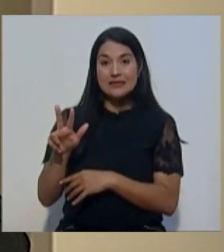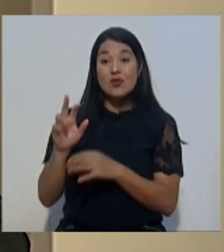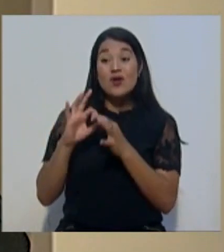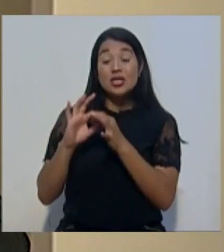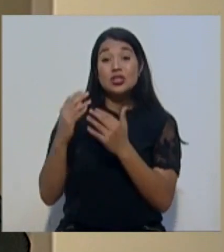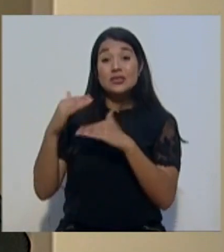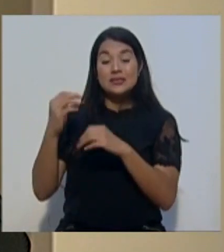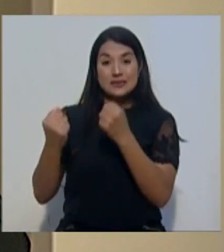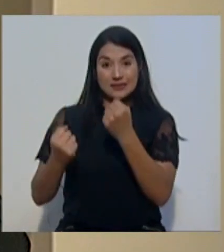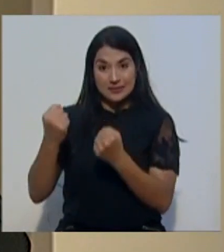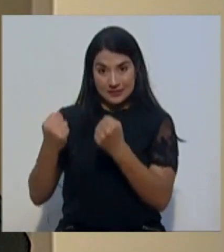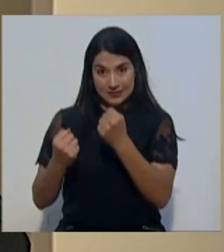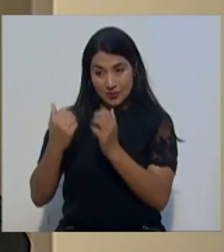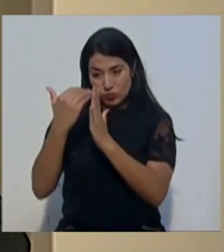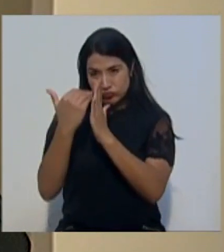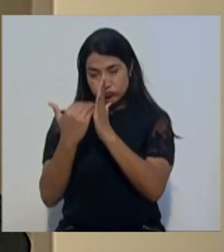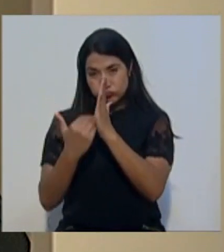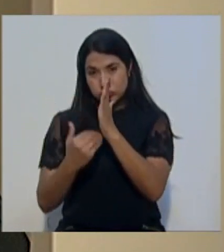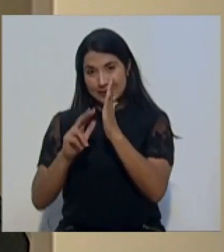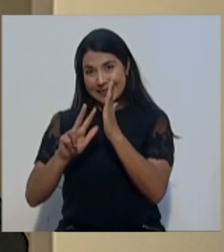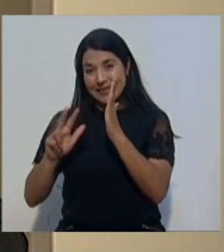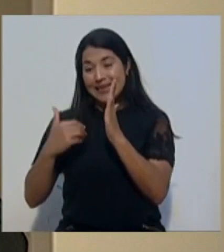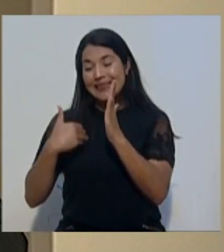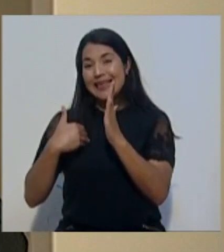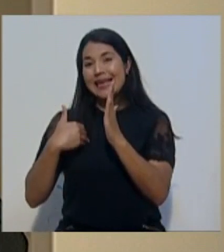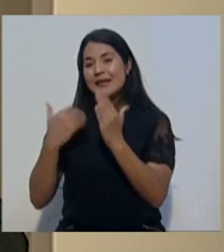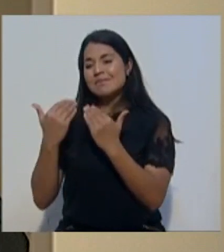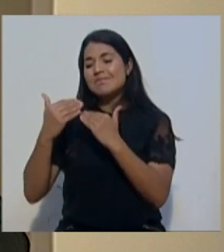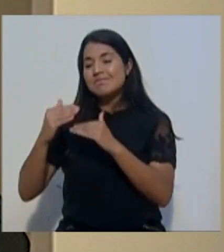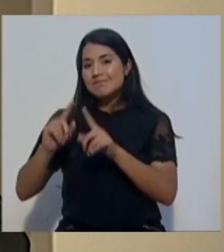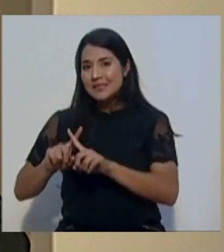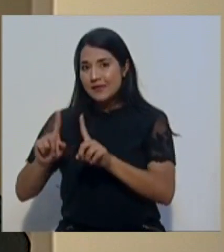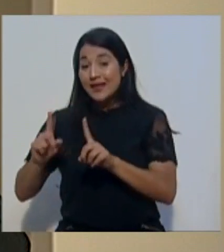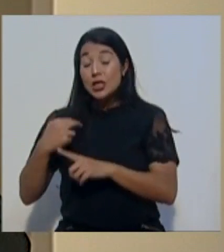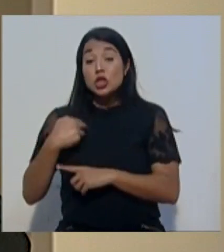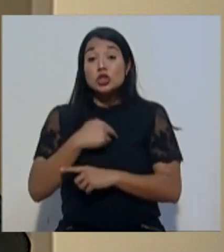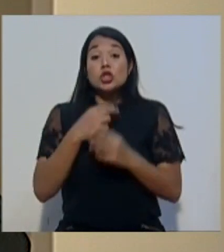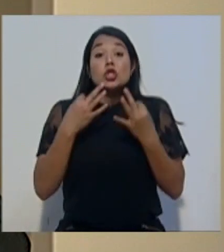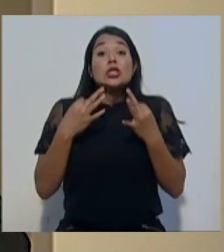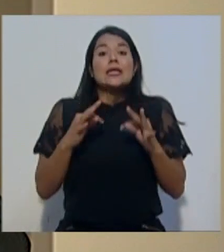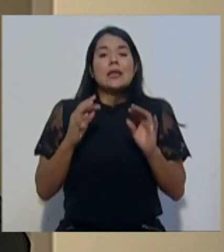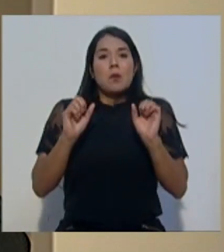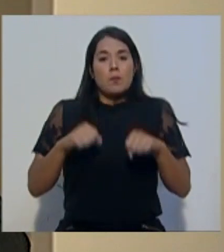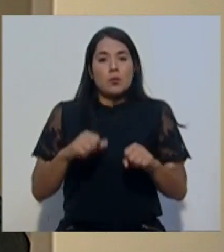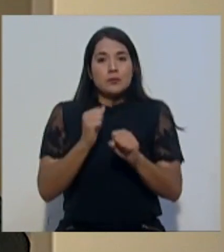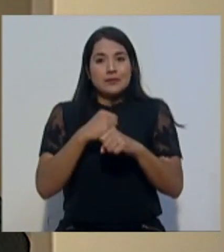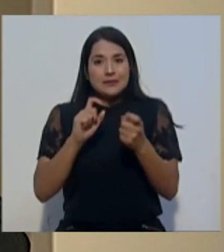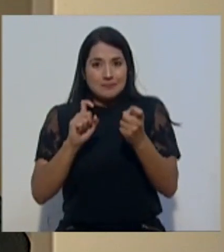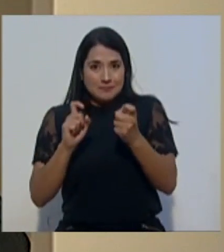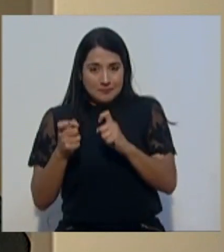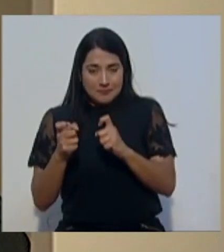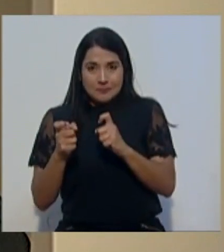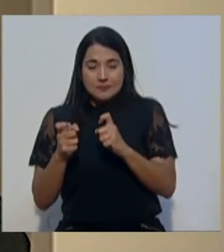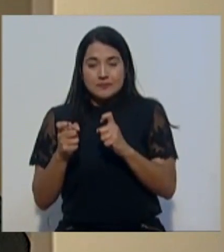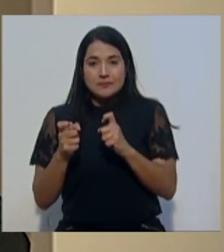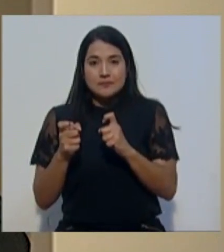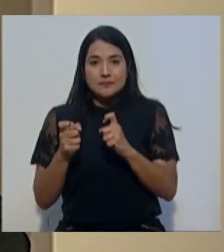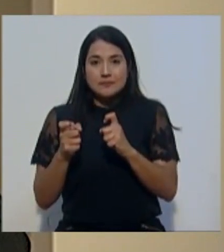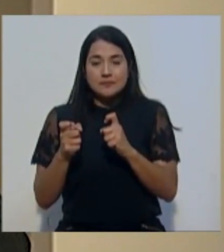restricciones vehiculares, lo que se intentó fue hacer un ajuste en términos de